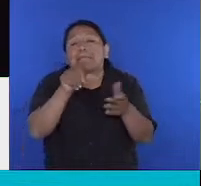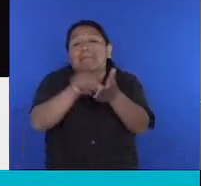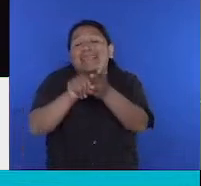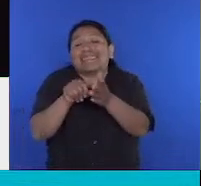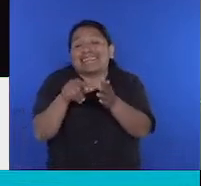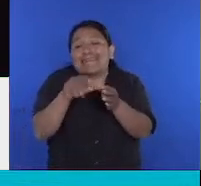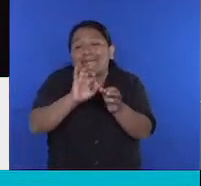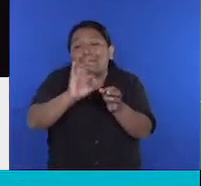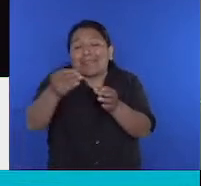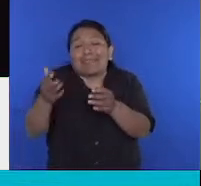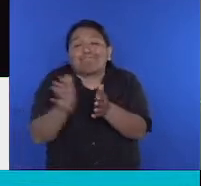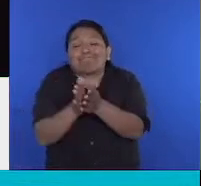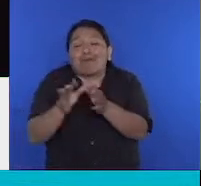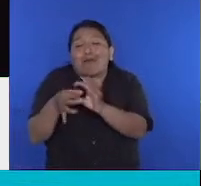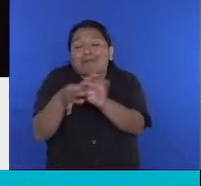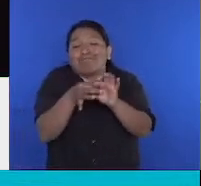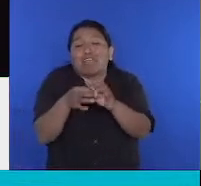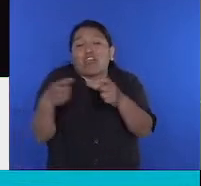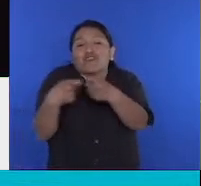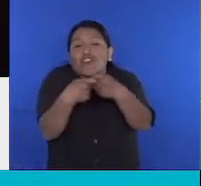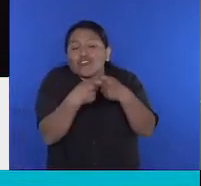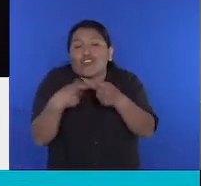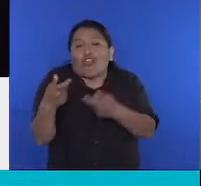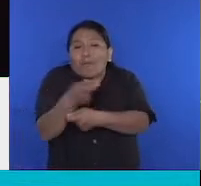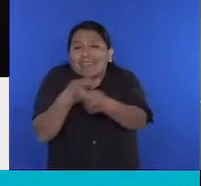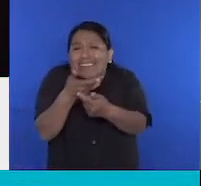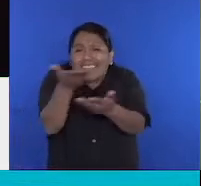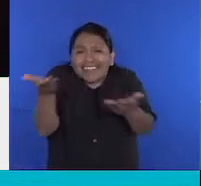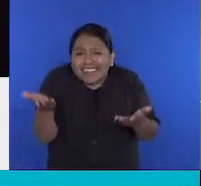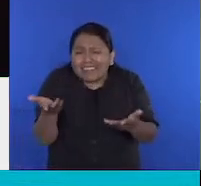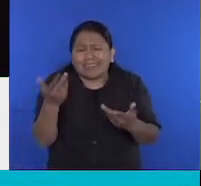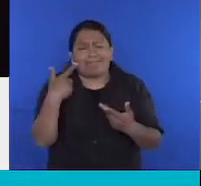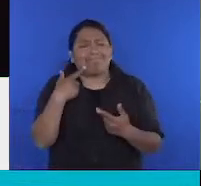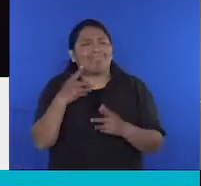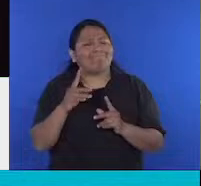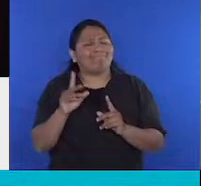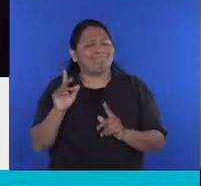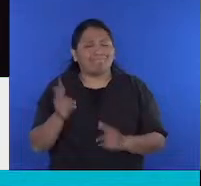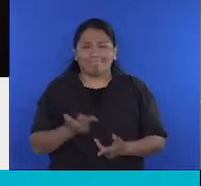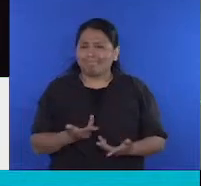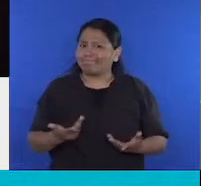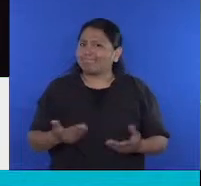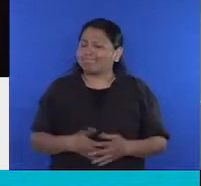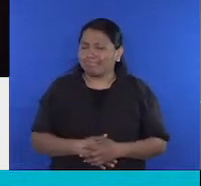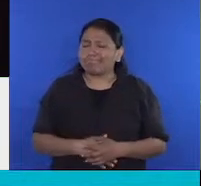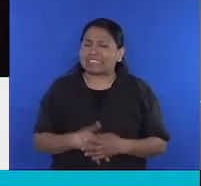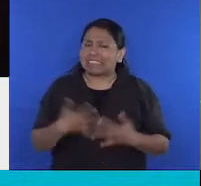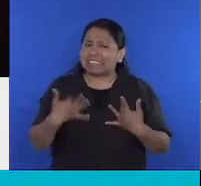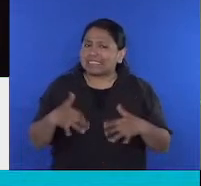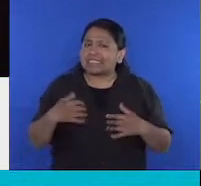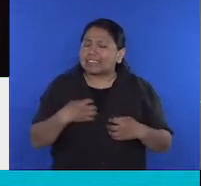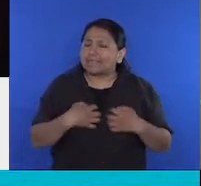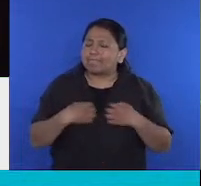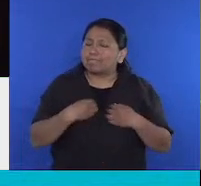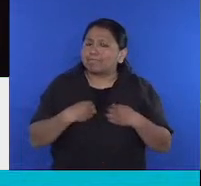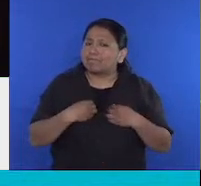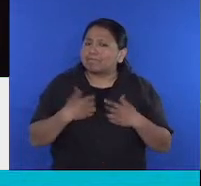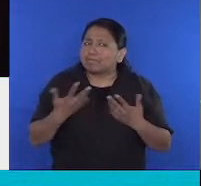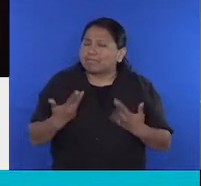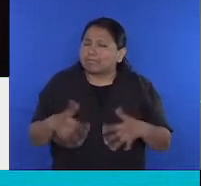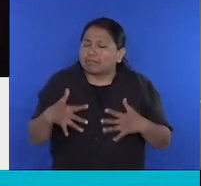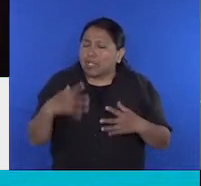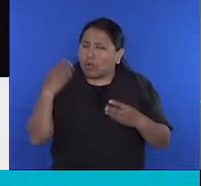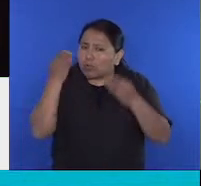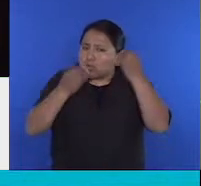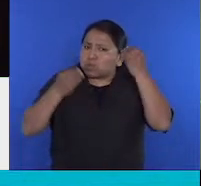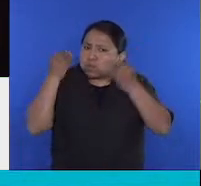socios comerciales. Cuesta mucho entenderlo y me genera una enorme preocupación, la preocupación de que